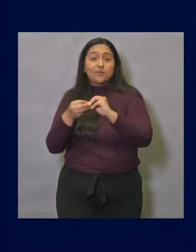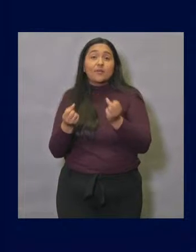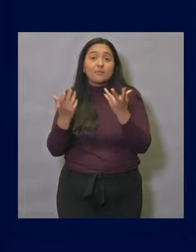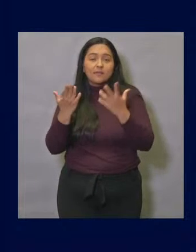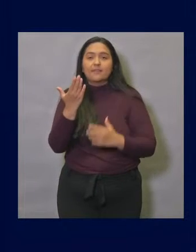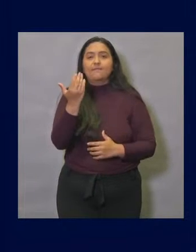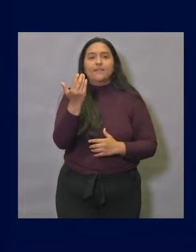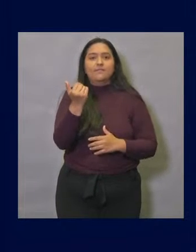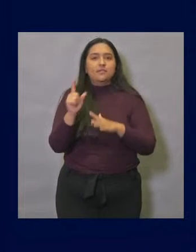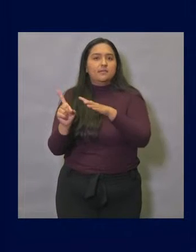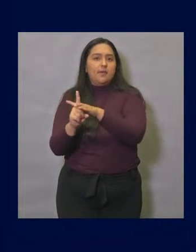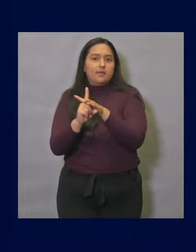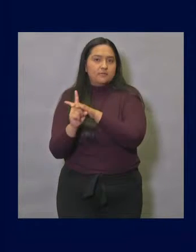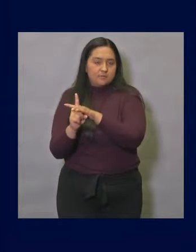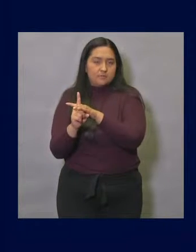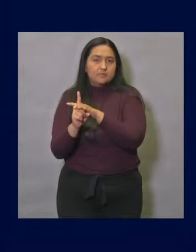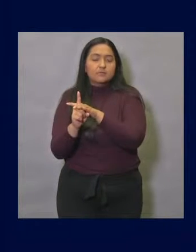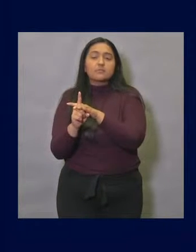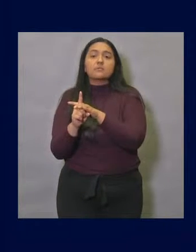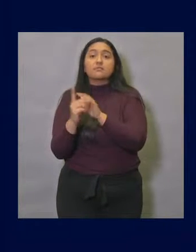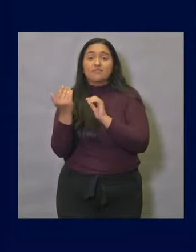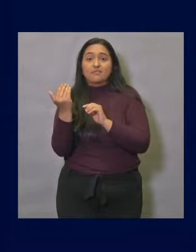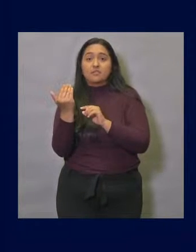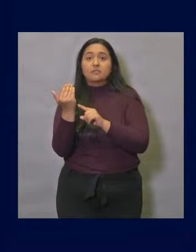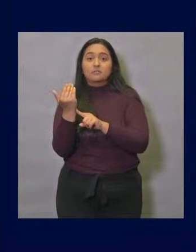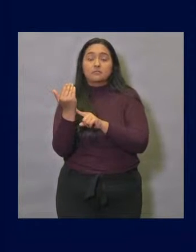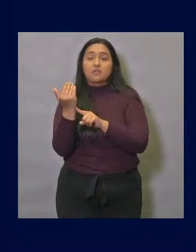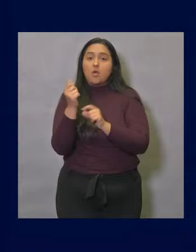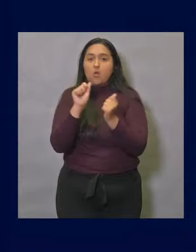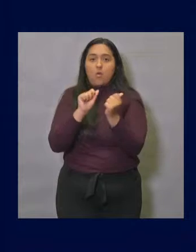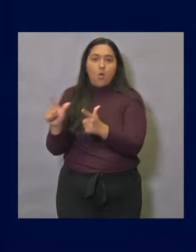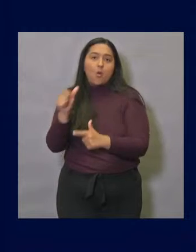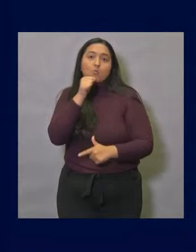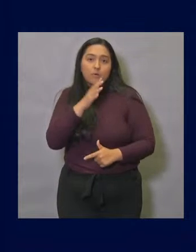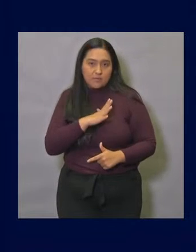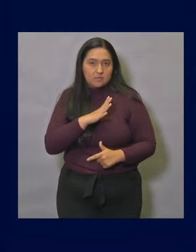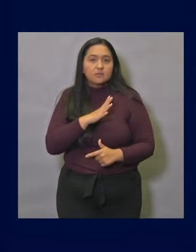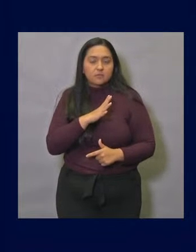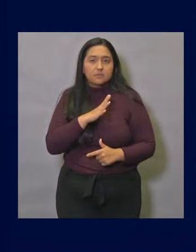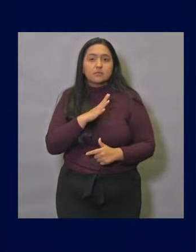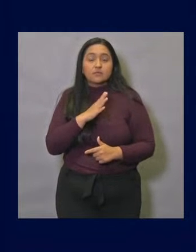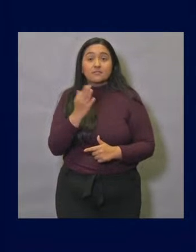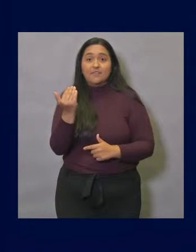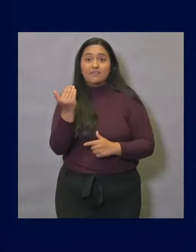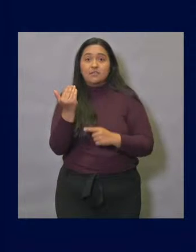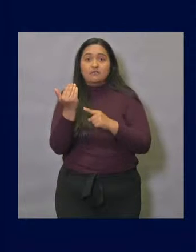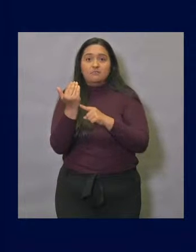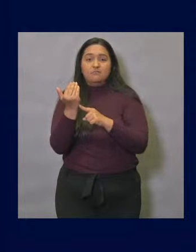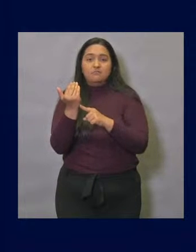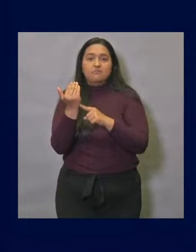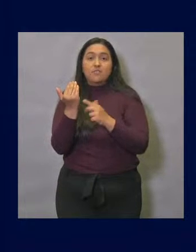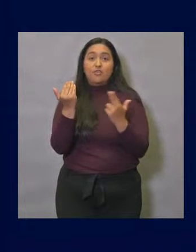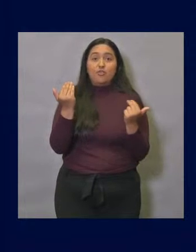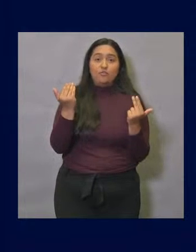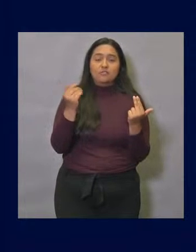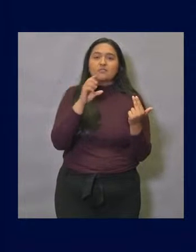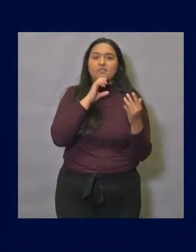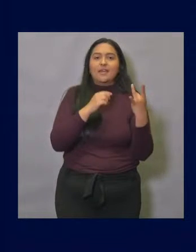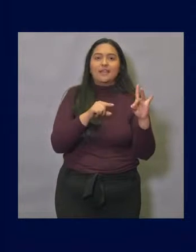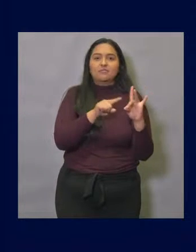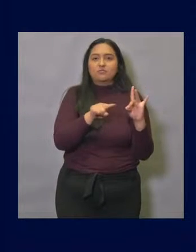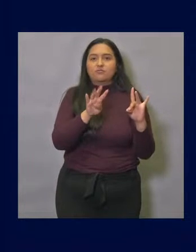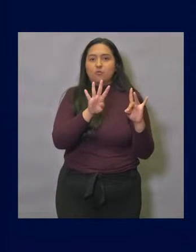casos, todos de los cuales fueron entre mujeres, y 13 en mujeres entre 18 y 49 años de